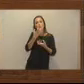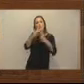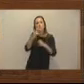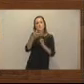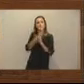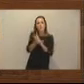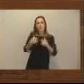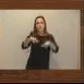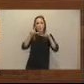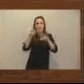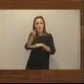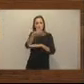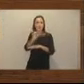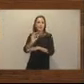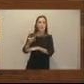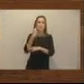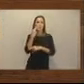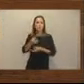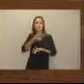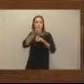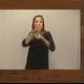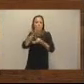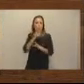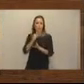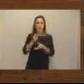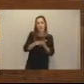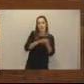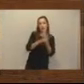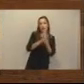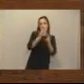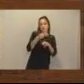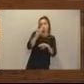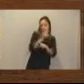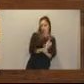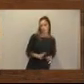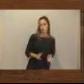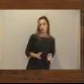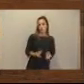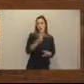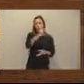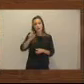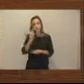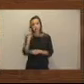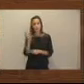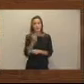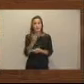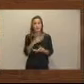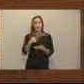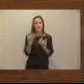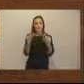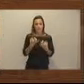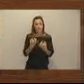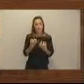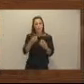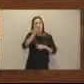miedos para no hablar de lo que realmente nos importaba. Las personas que nos están viendo quieren que aquí se hable de sus problemas